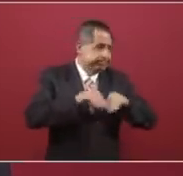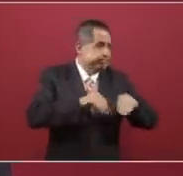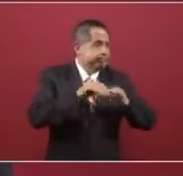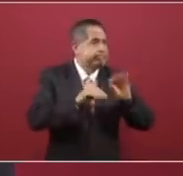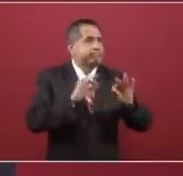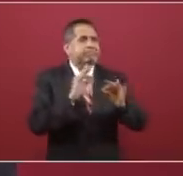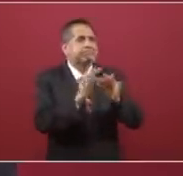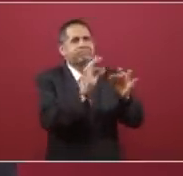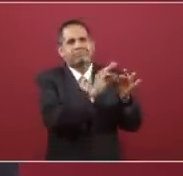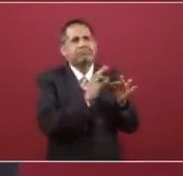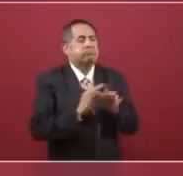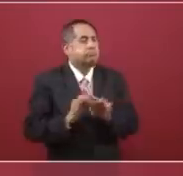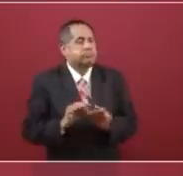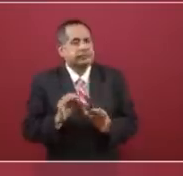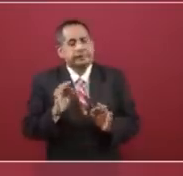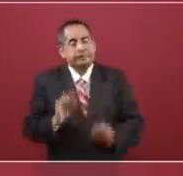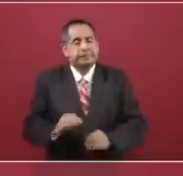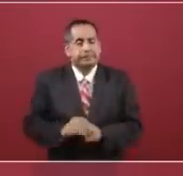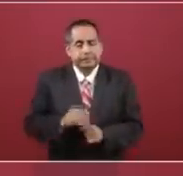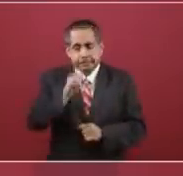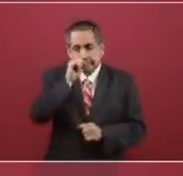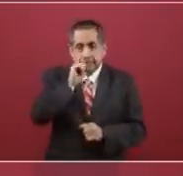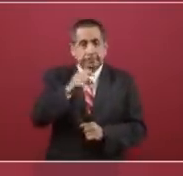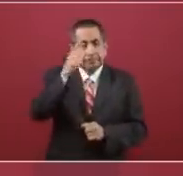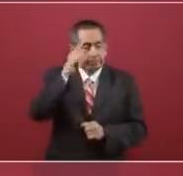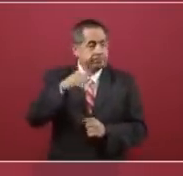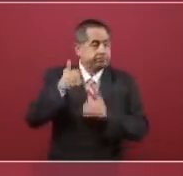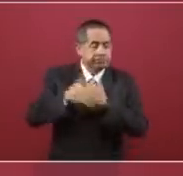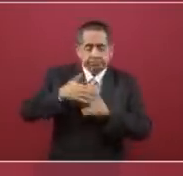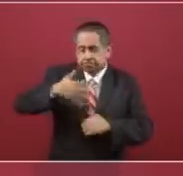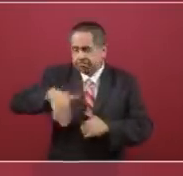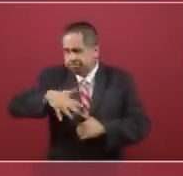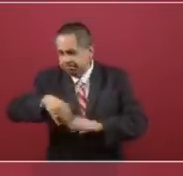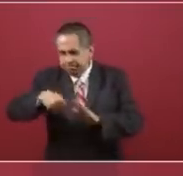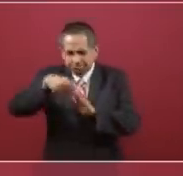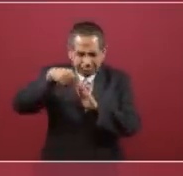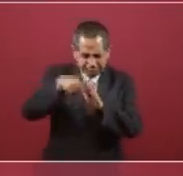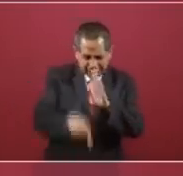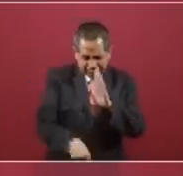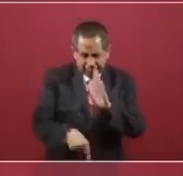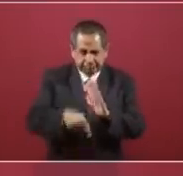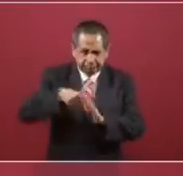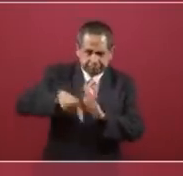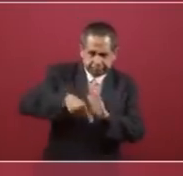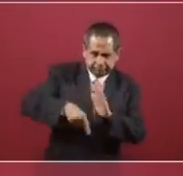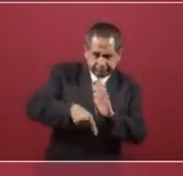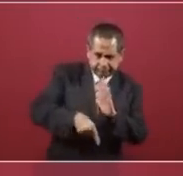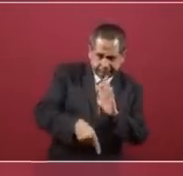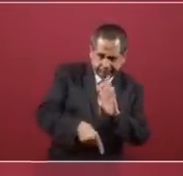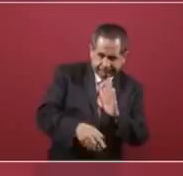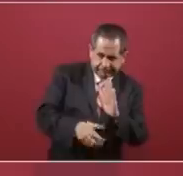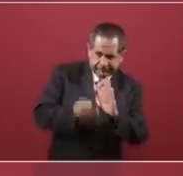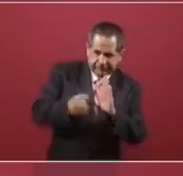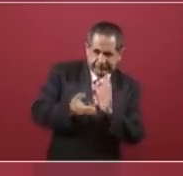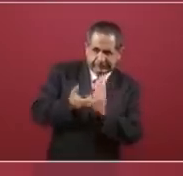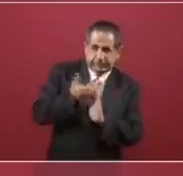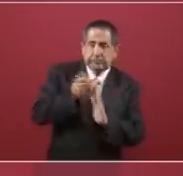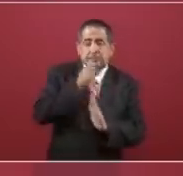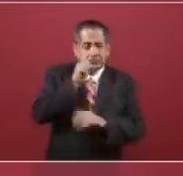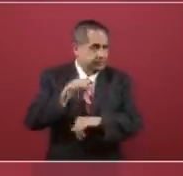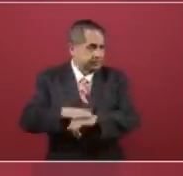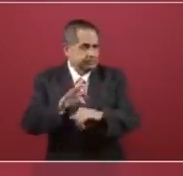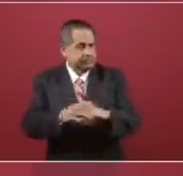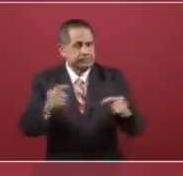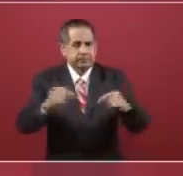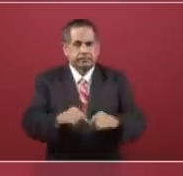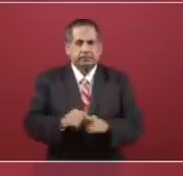también para los trabajos de exploración y de perforación de pozos. Eh